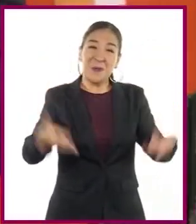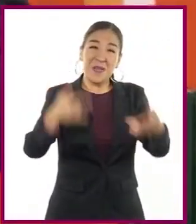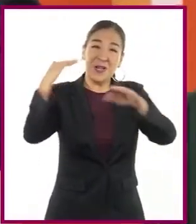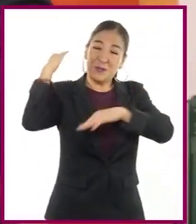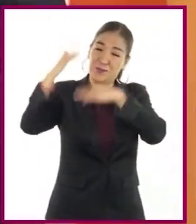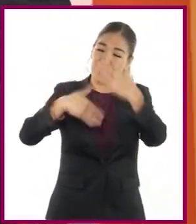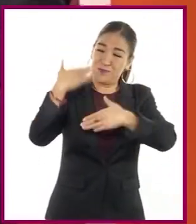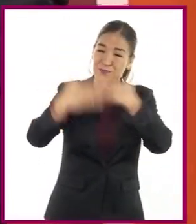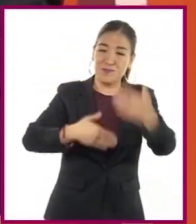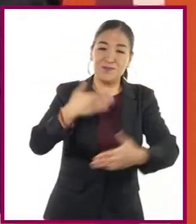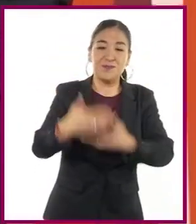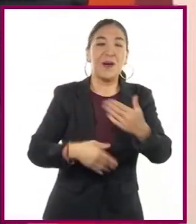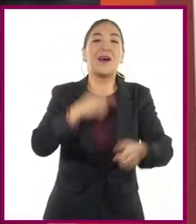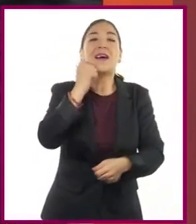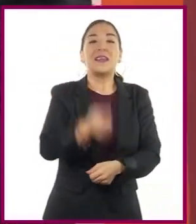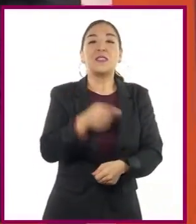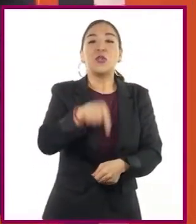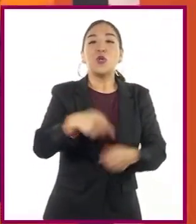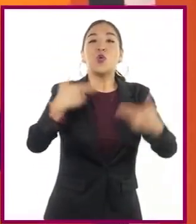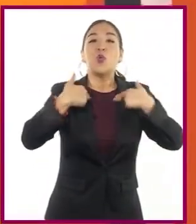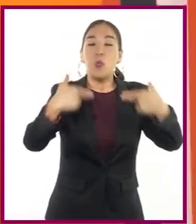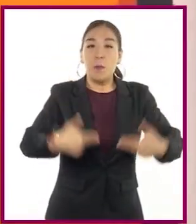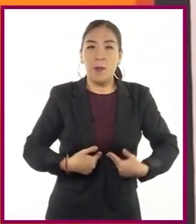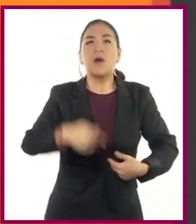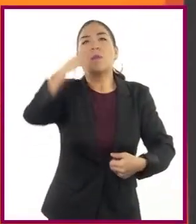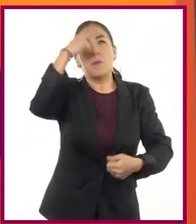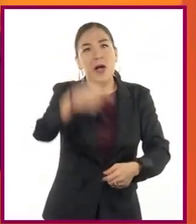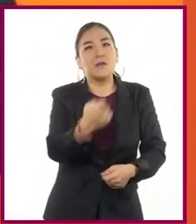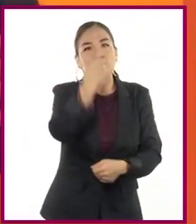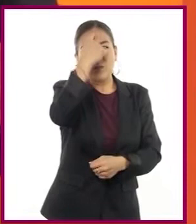e intereses de los seres humanos han permitido la